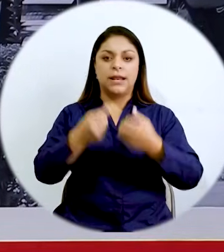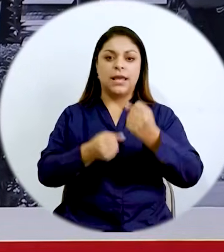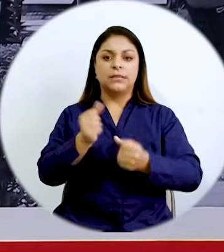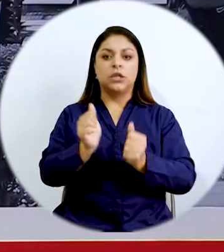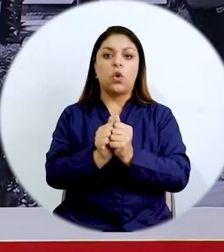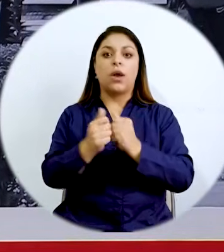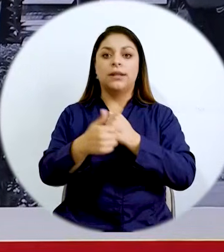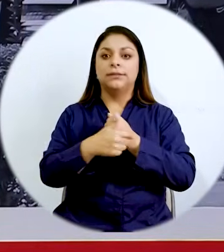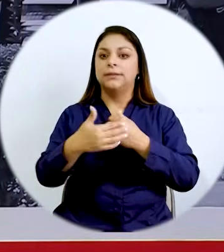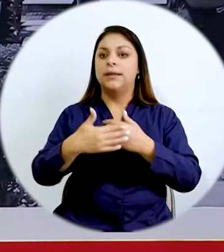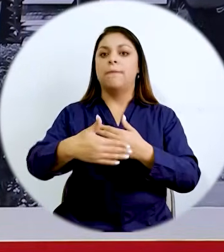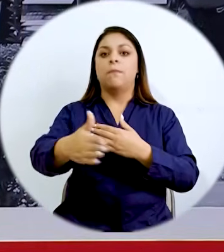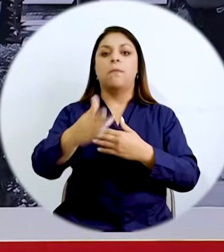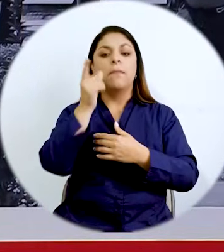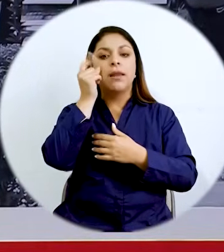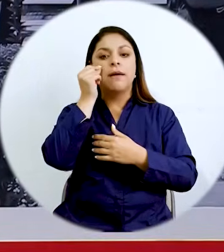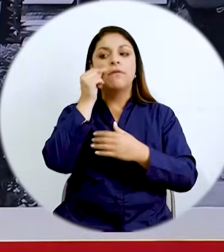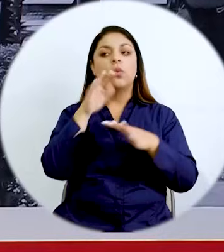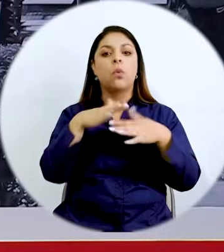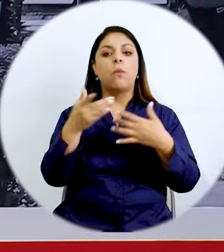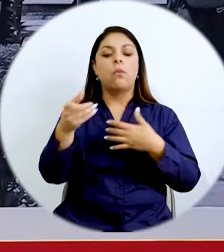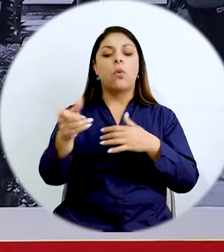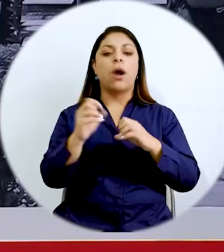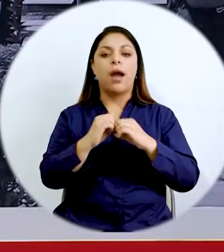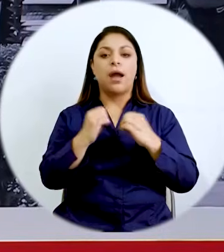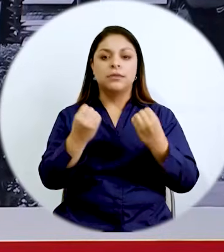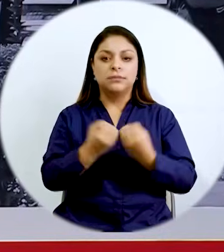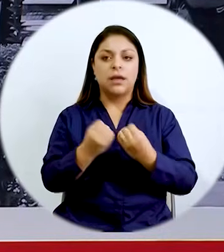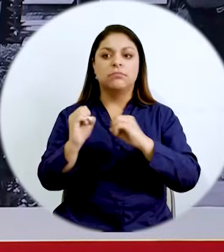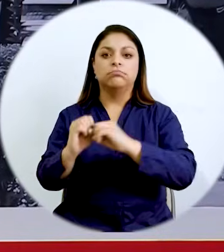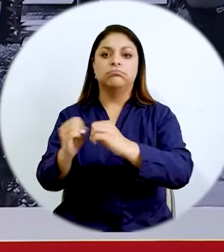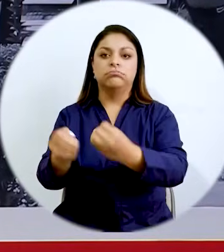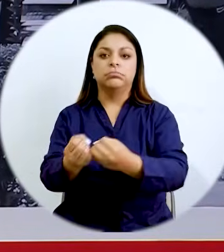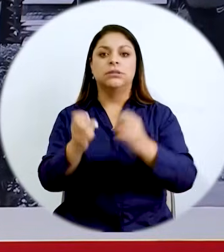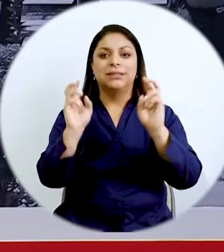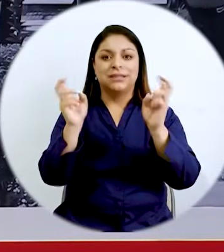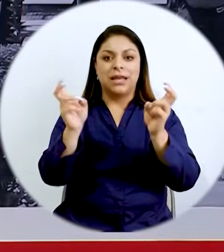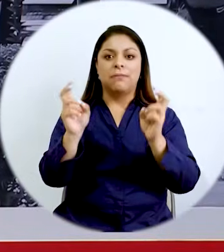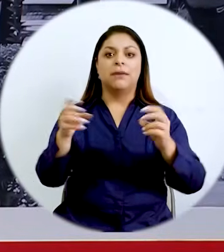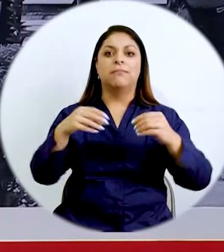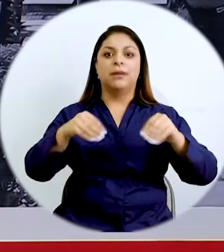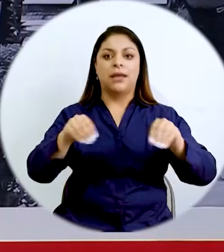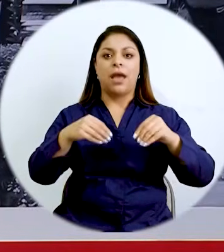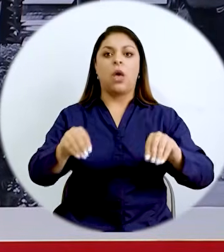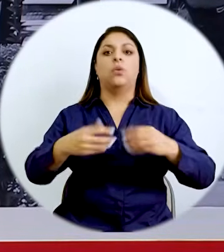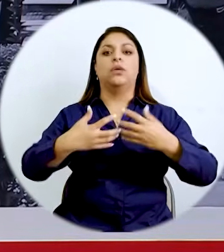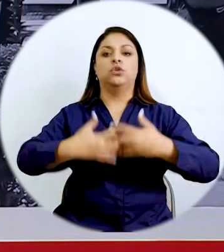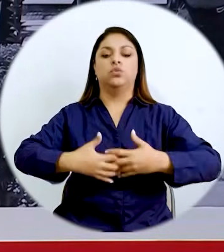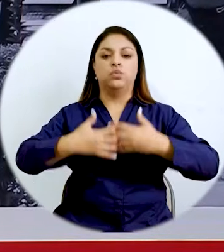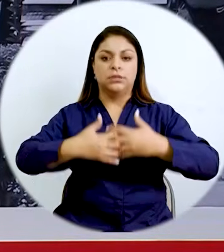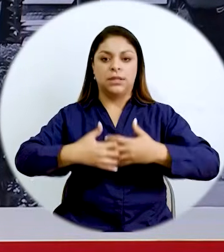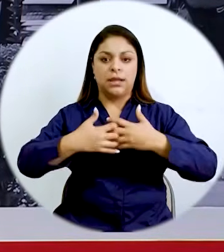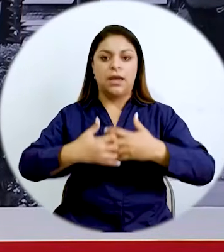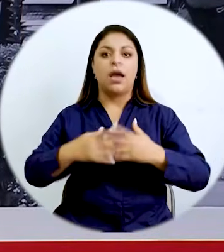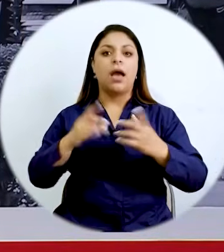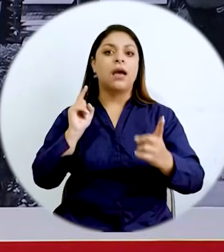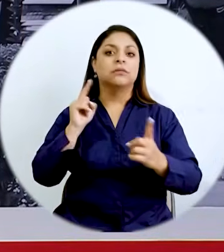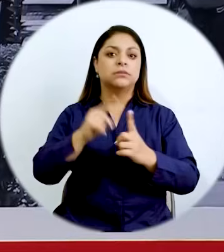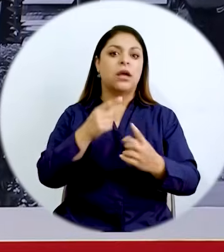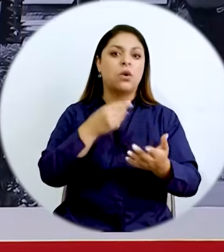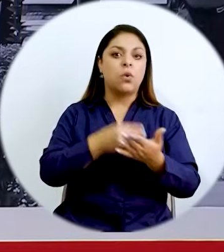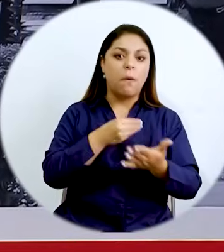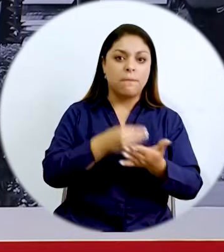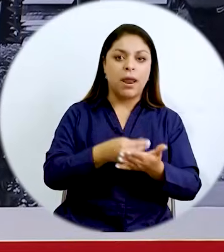tiempo, para poder organizar temas de mercados, temas de industrialización, hasta